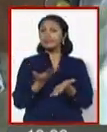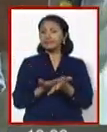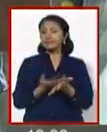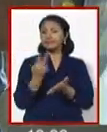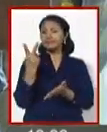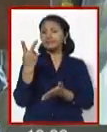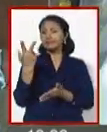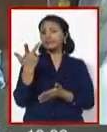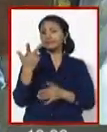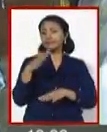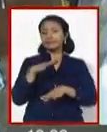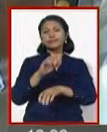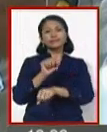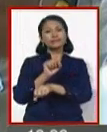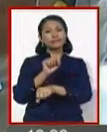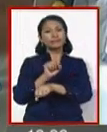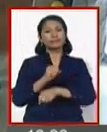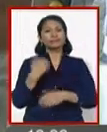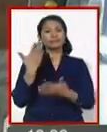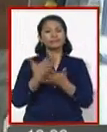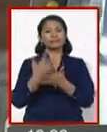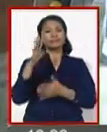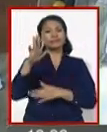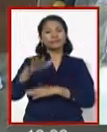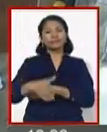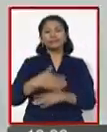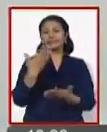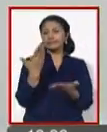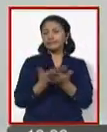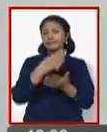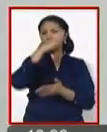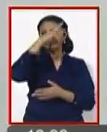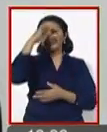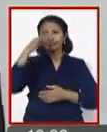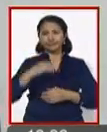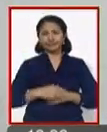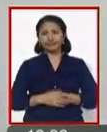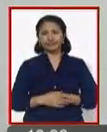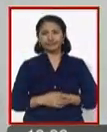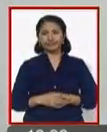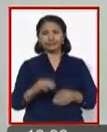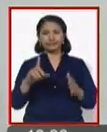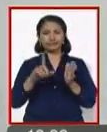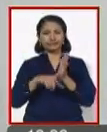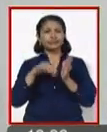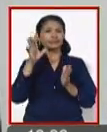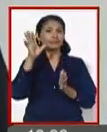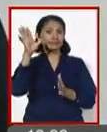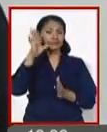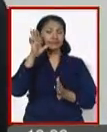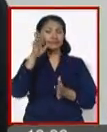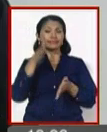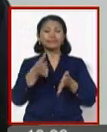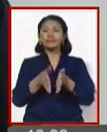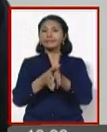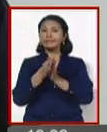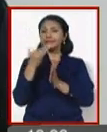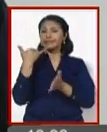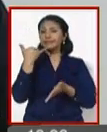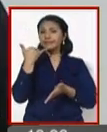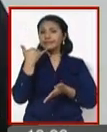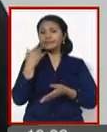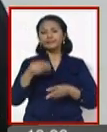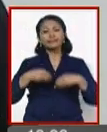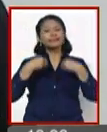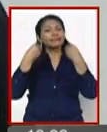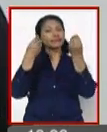las 2, 3 de trabajar, y mi mamá venía a las 5 y venía borracha. Y de ahí mi mamá viene a mi cuarto, me pide el teléfono y